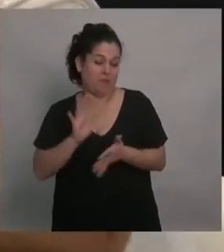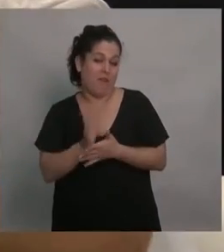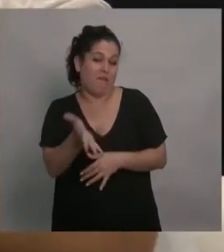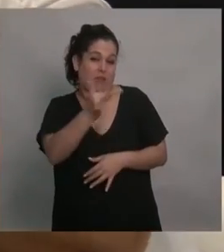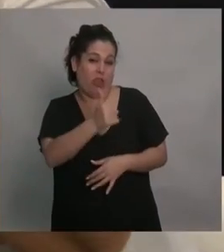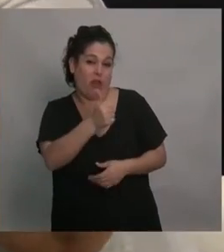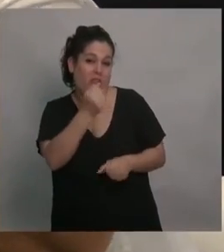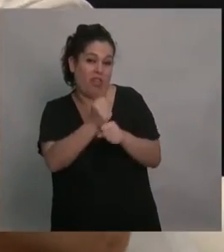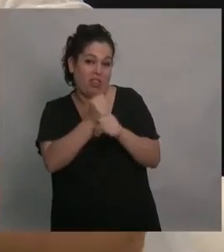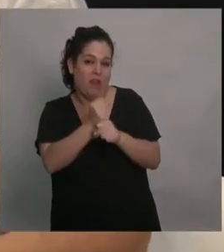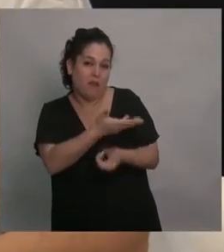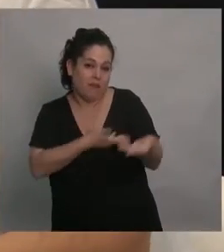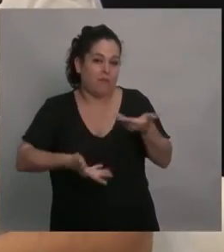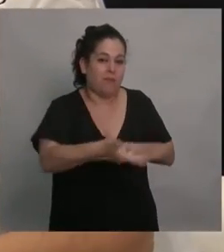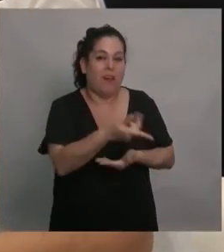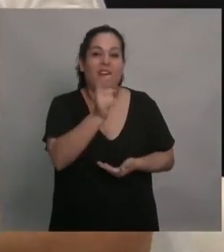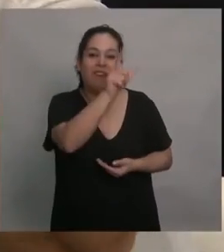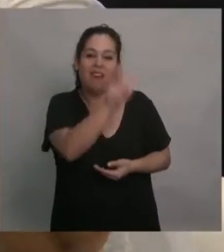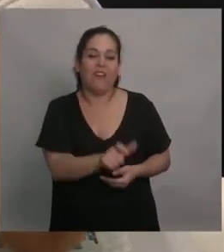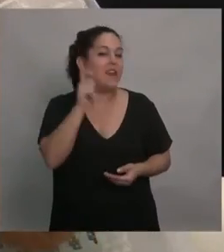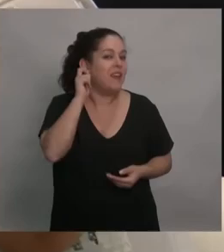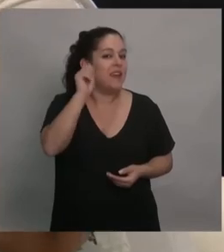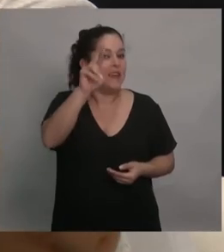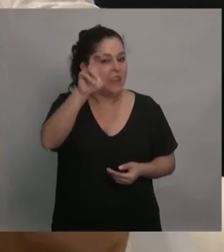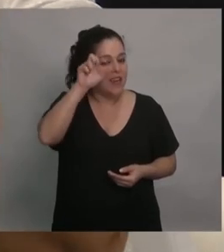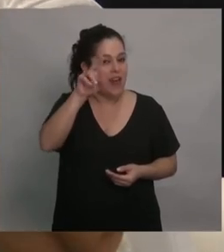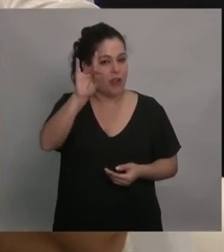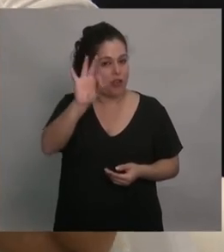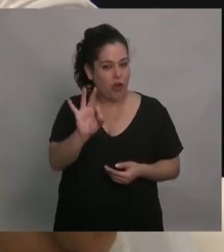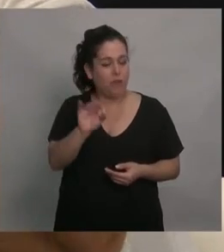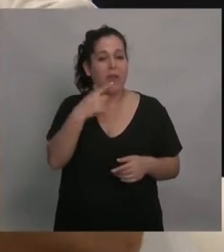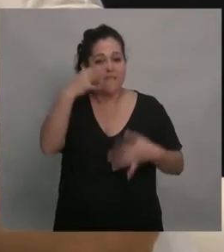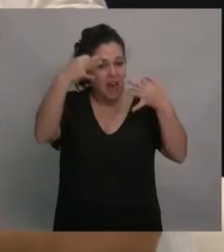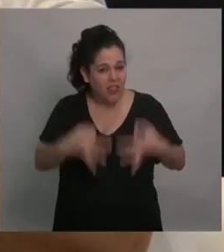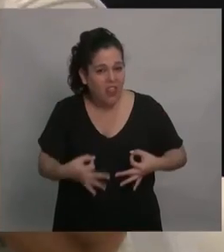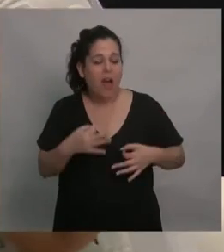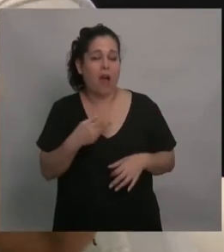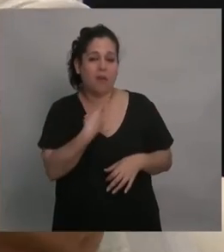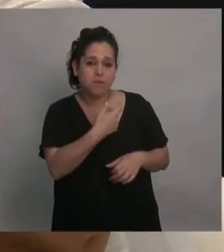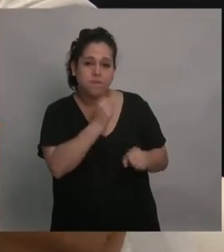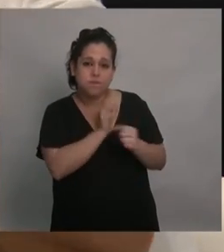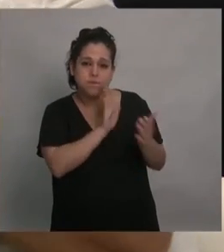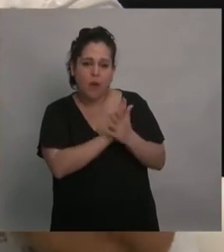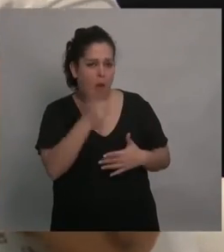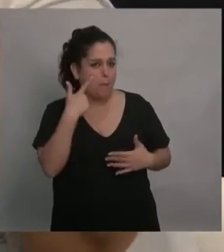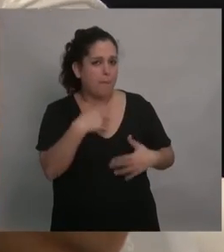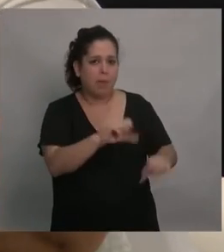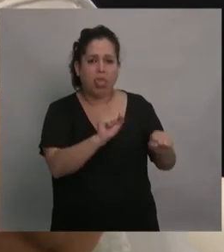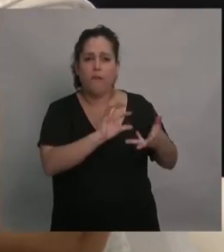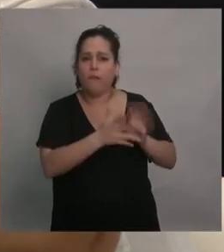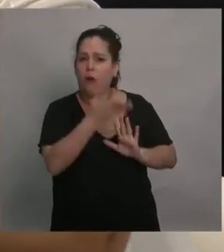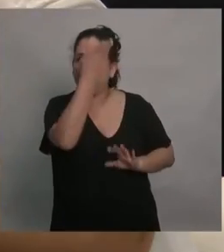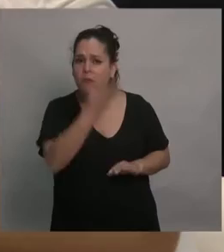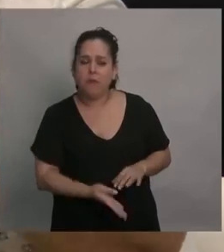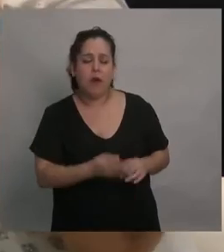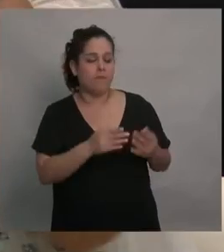esa persona que se llama Gerardo. Y tengo el inmenso honor de poder haber comprobado su modestia, la de él y la de